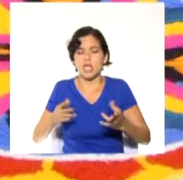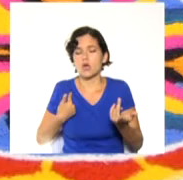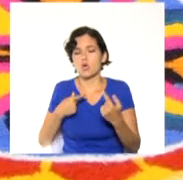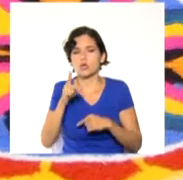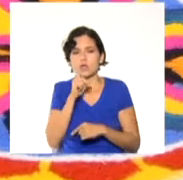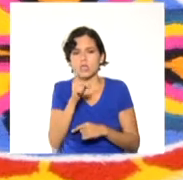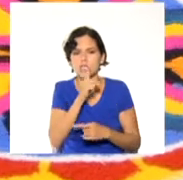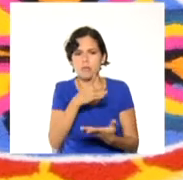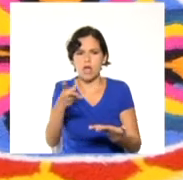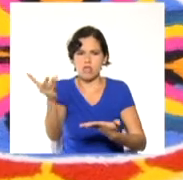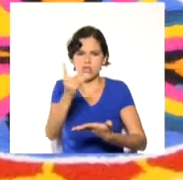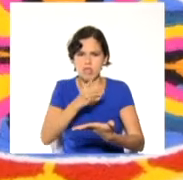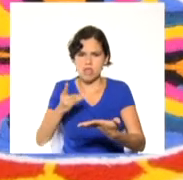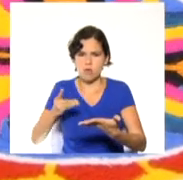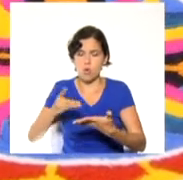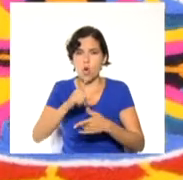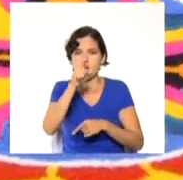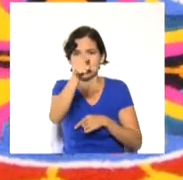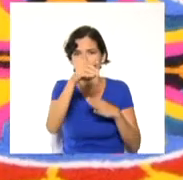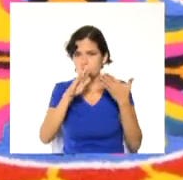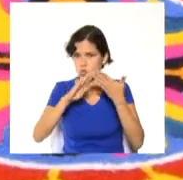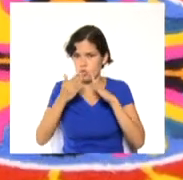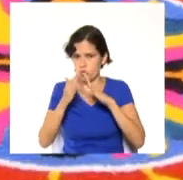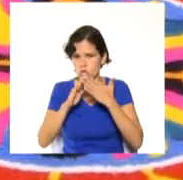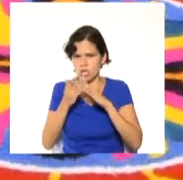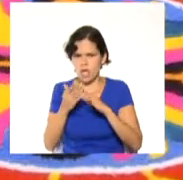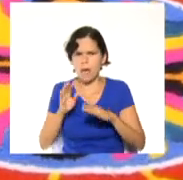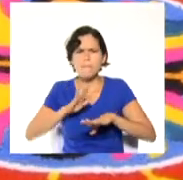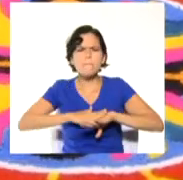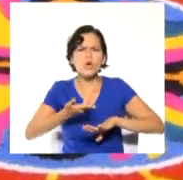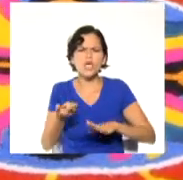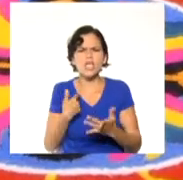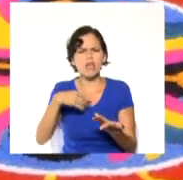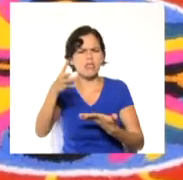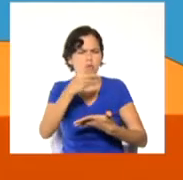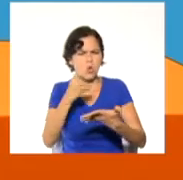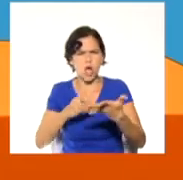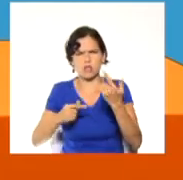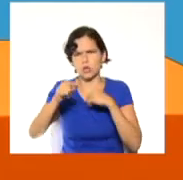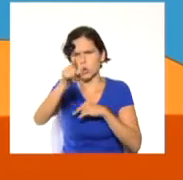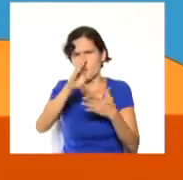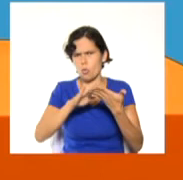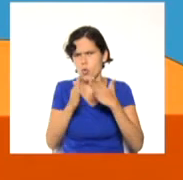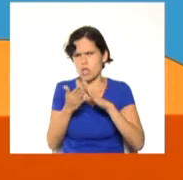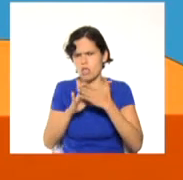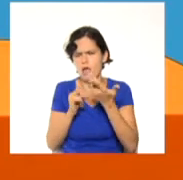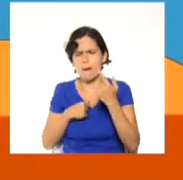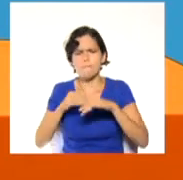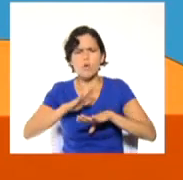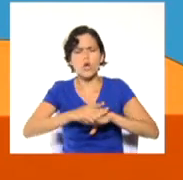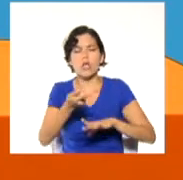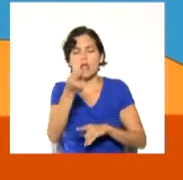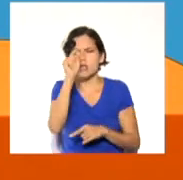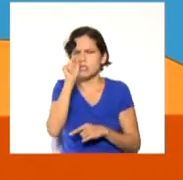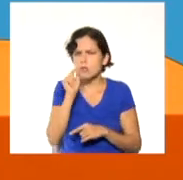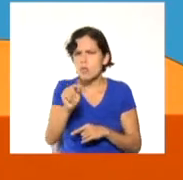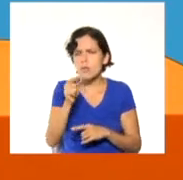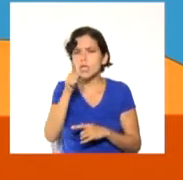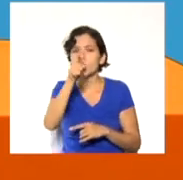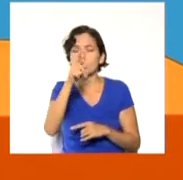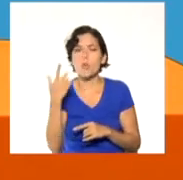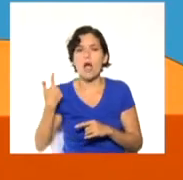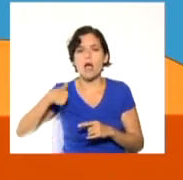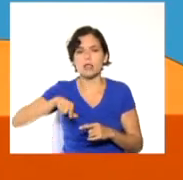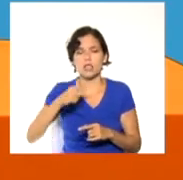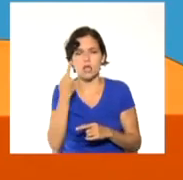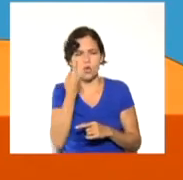llama Dibujando tu comunidad. ¿Por qué dibujando tu comunidad? Porque en ese momento tú vas a tener